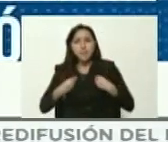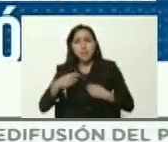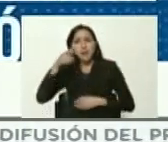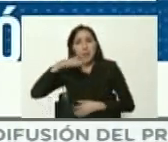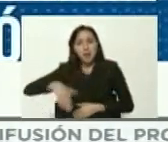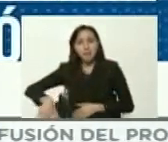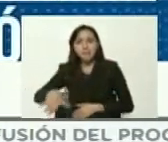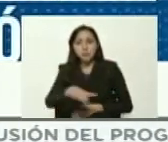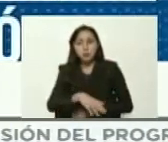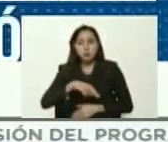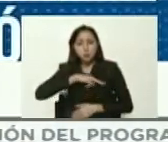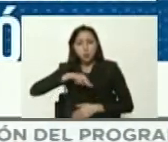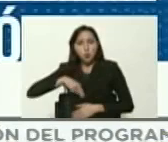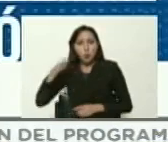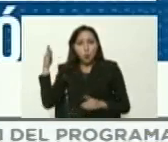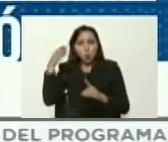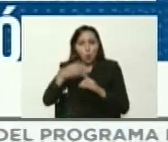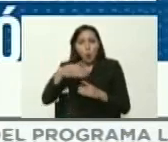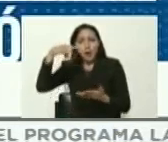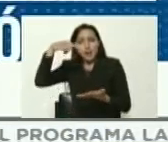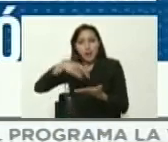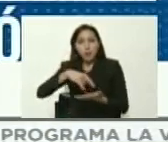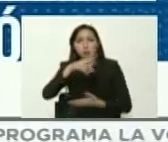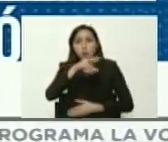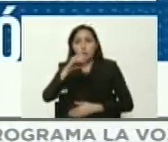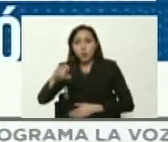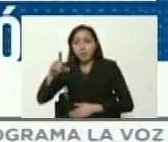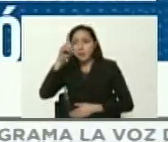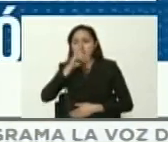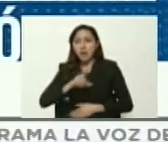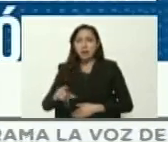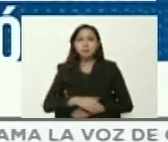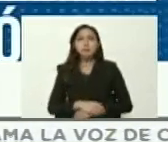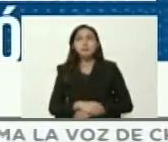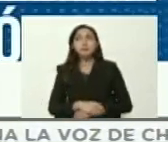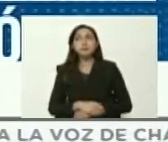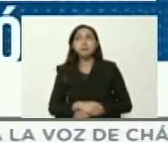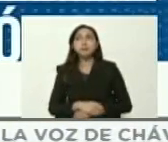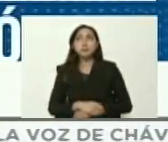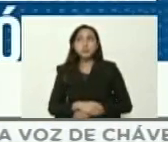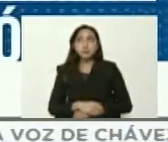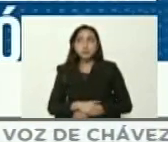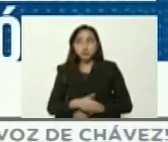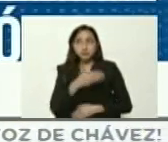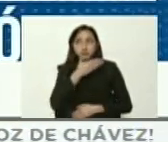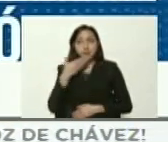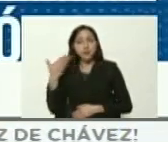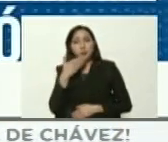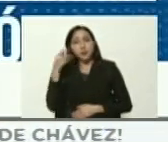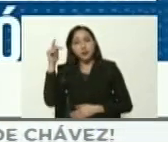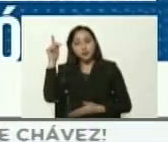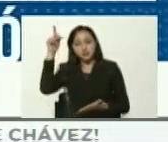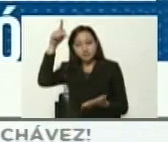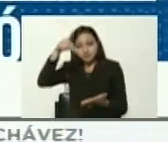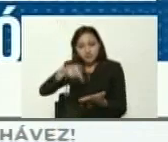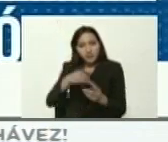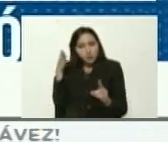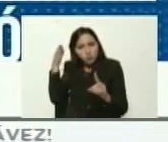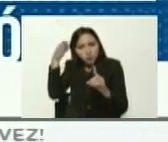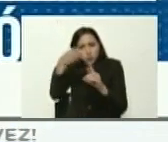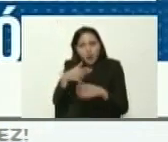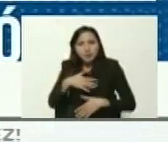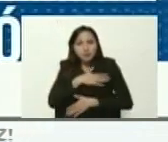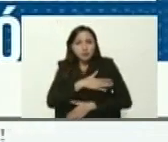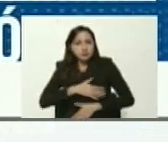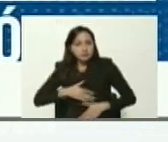nuestra de Carabobo 200 este año, 2021, es mejorar, aliviar